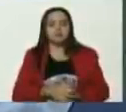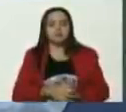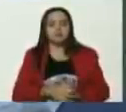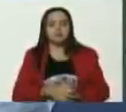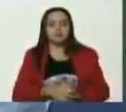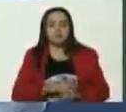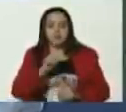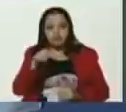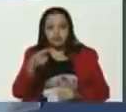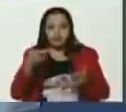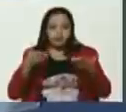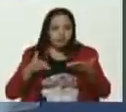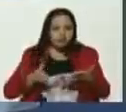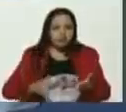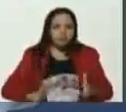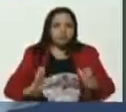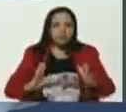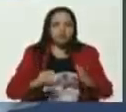Nace